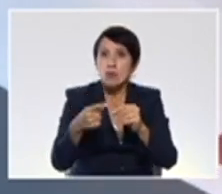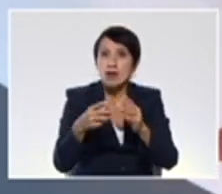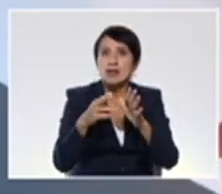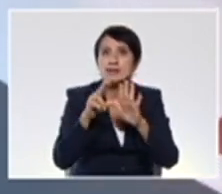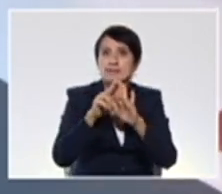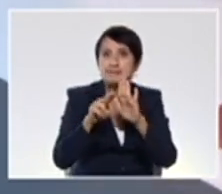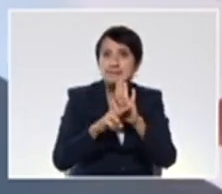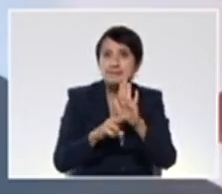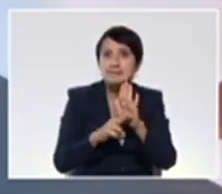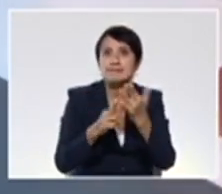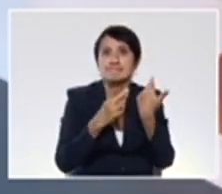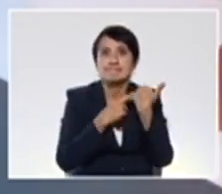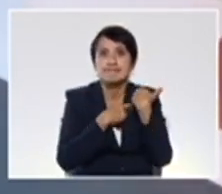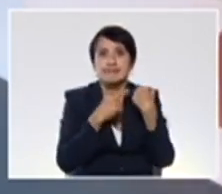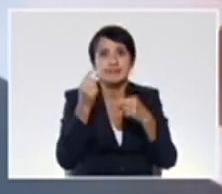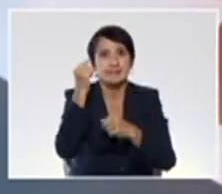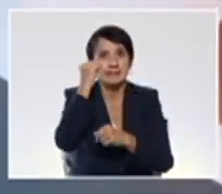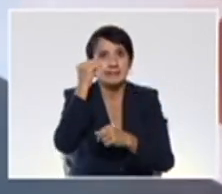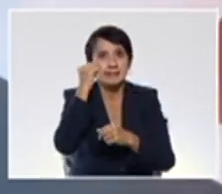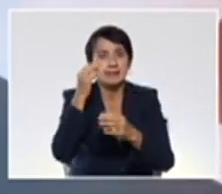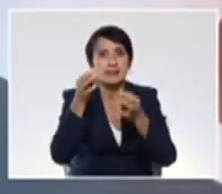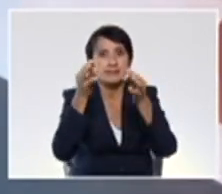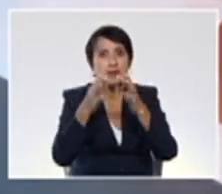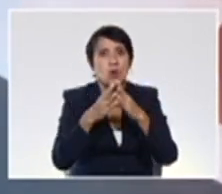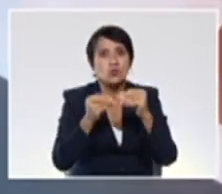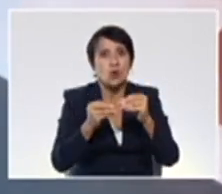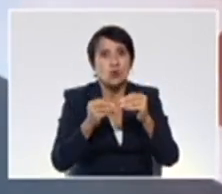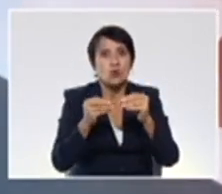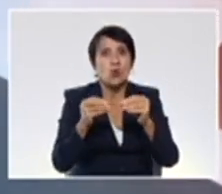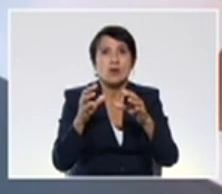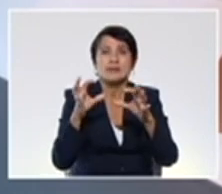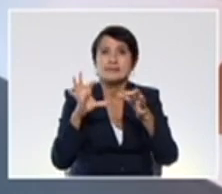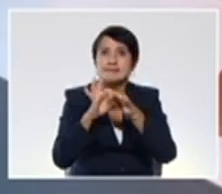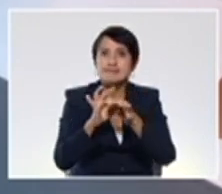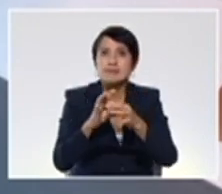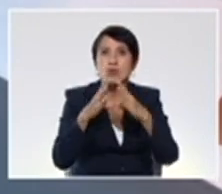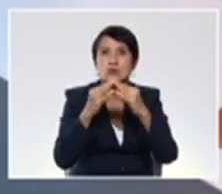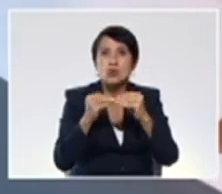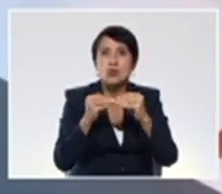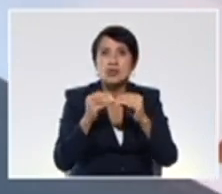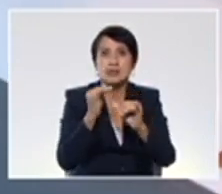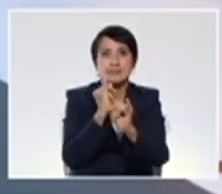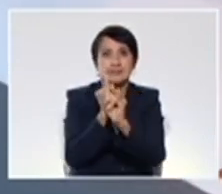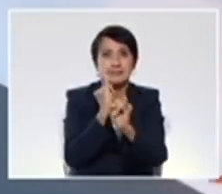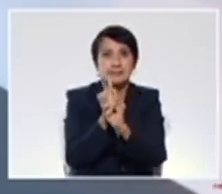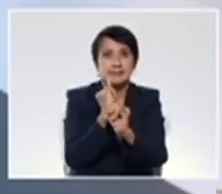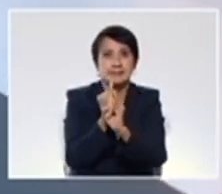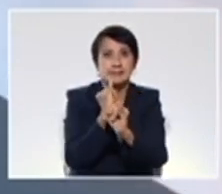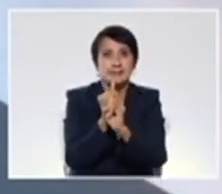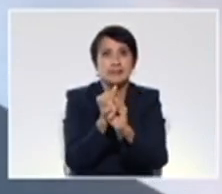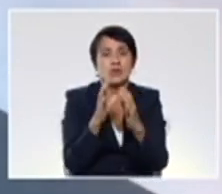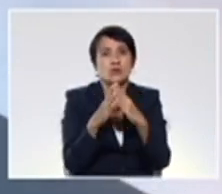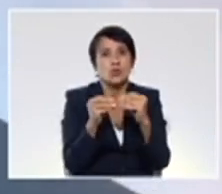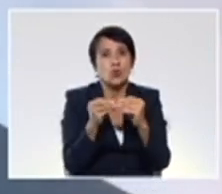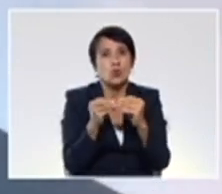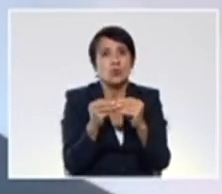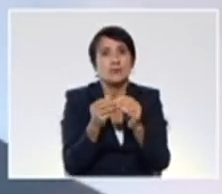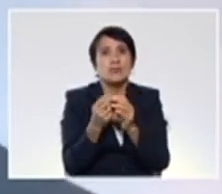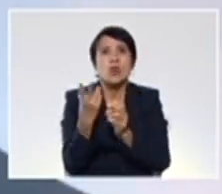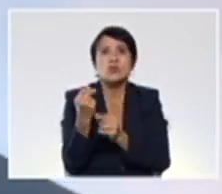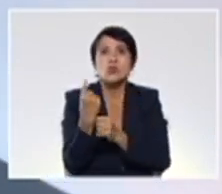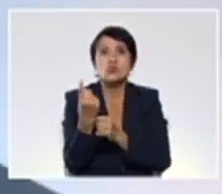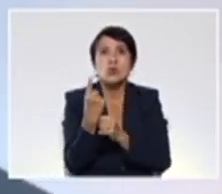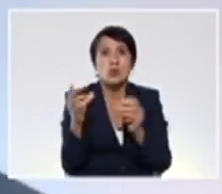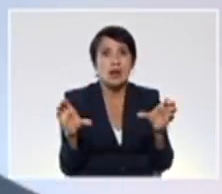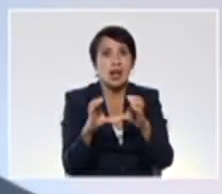con todas las asignaciones del día que ya están disponibles en nuestro canal de suscripción en Telegram, y también lo pueden conseguir no solamente en